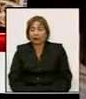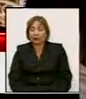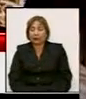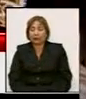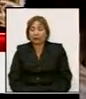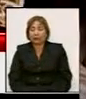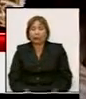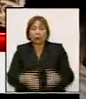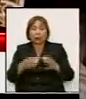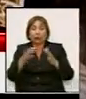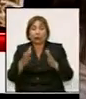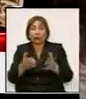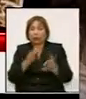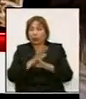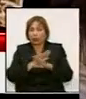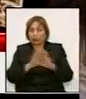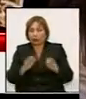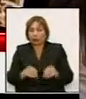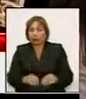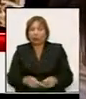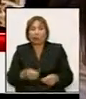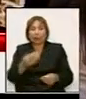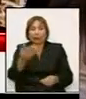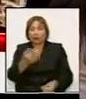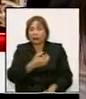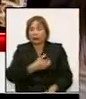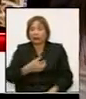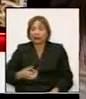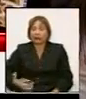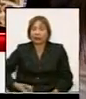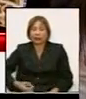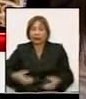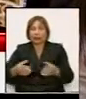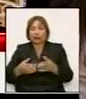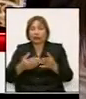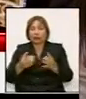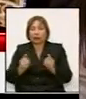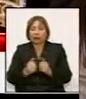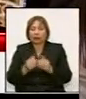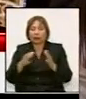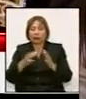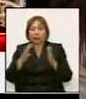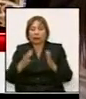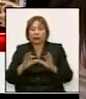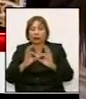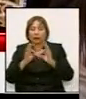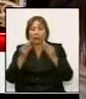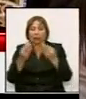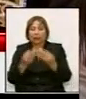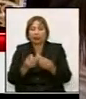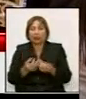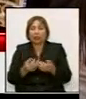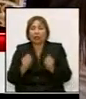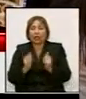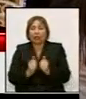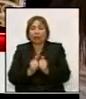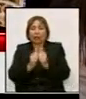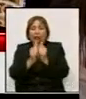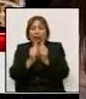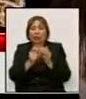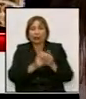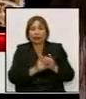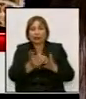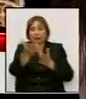la República ha concluido. El señor presidente del Congreso, los congresistas y familiares acompañan la